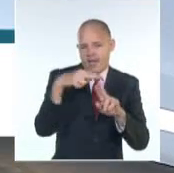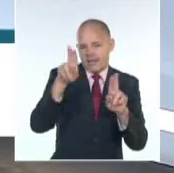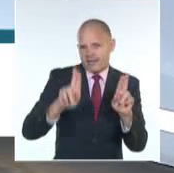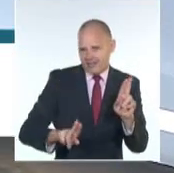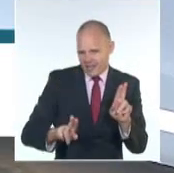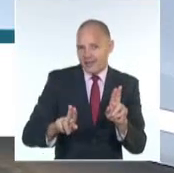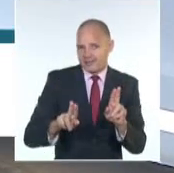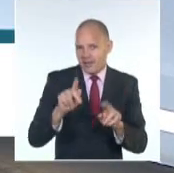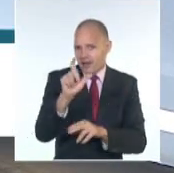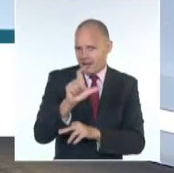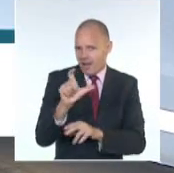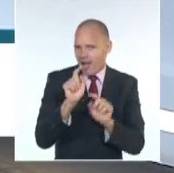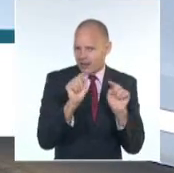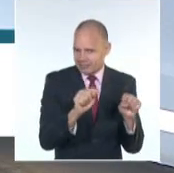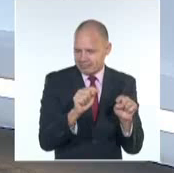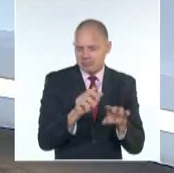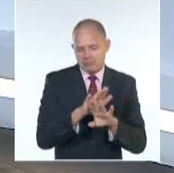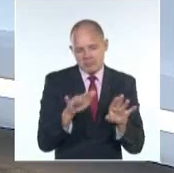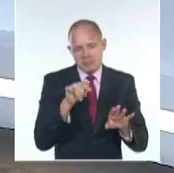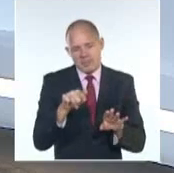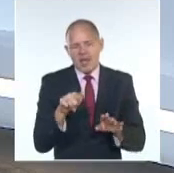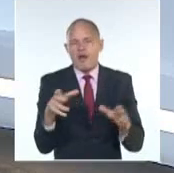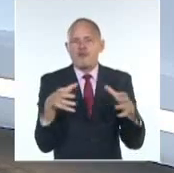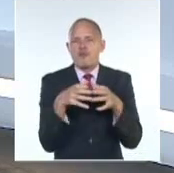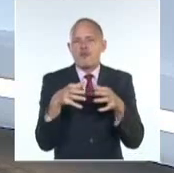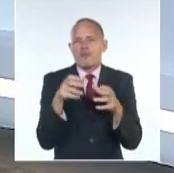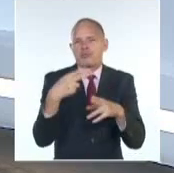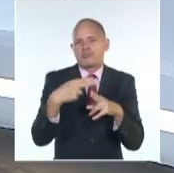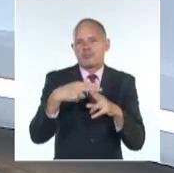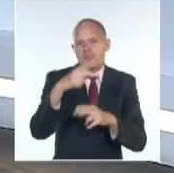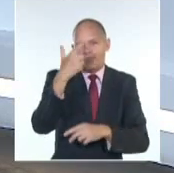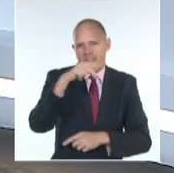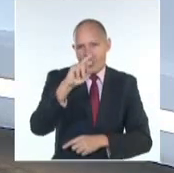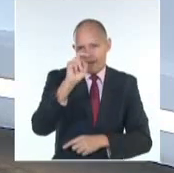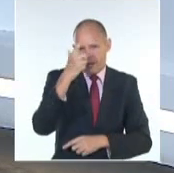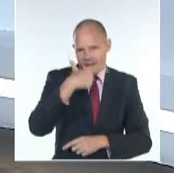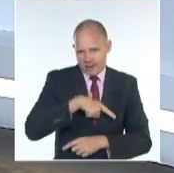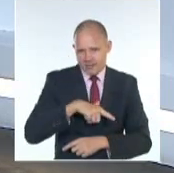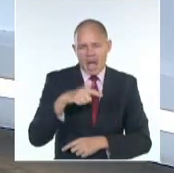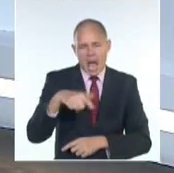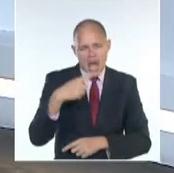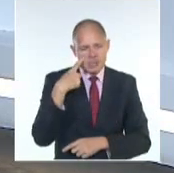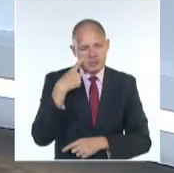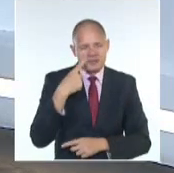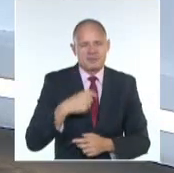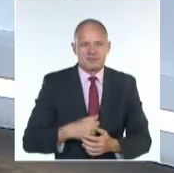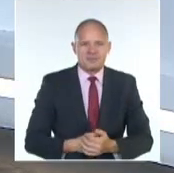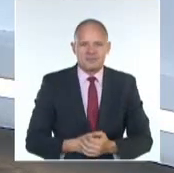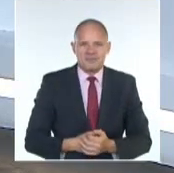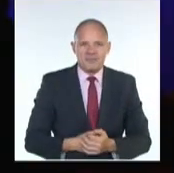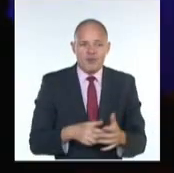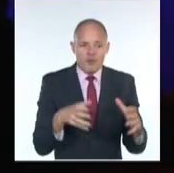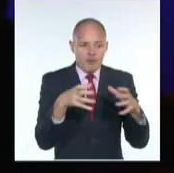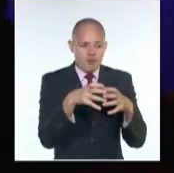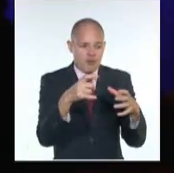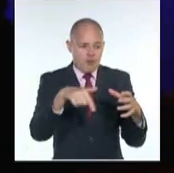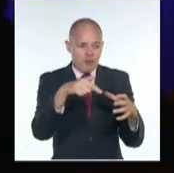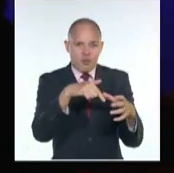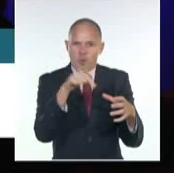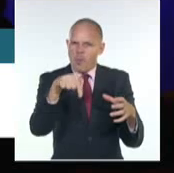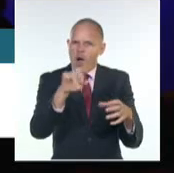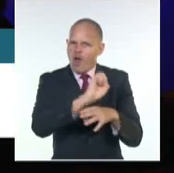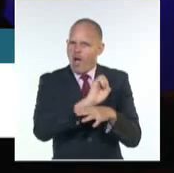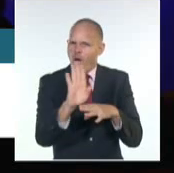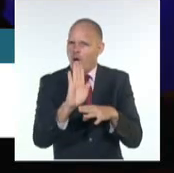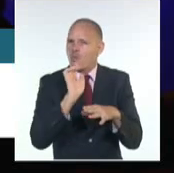del grupo El Arca, según informa nuestra corresponsal en esa provincia, Aimee Amargós. La agrupación pone en escena las